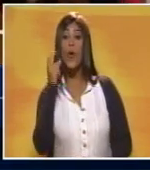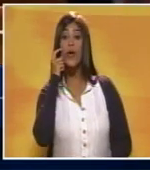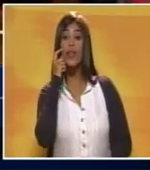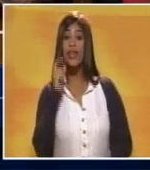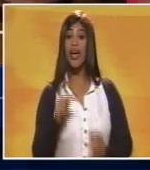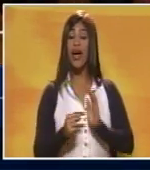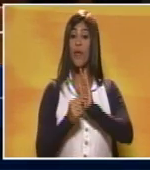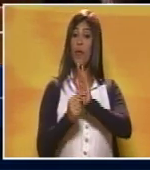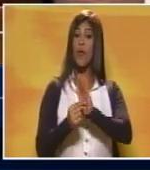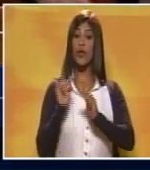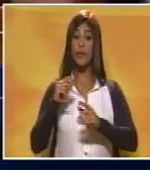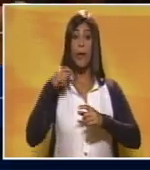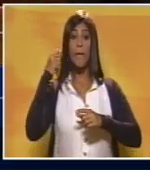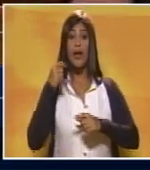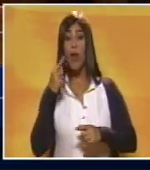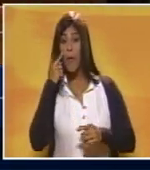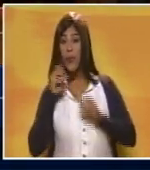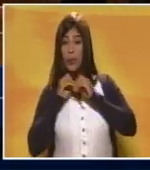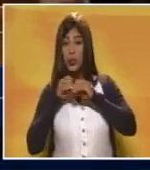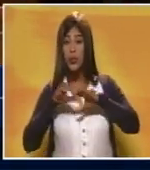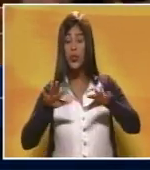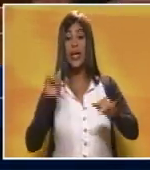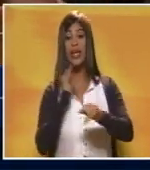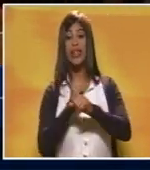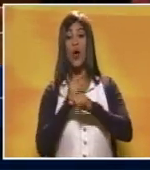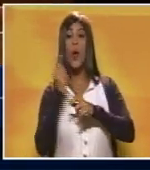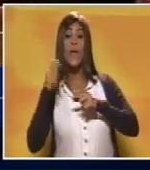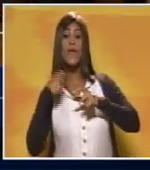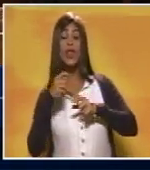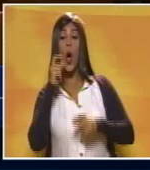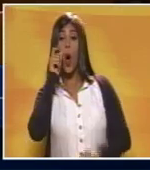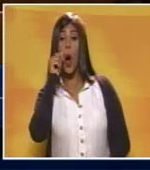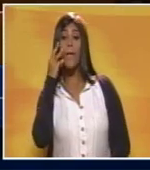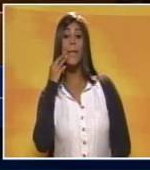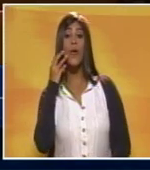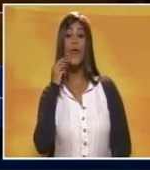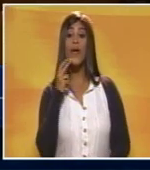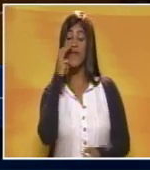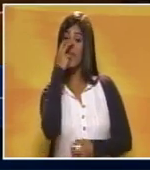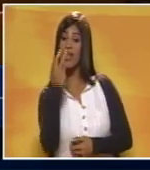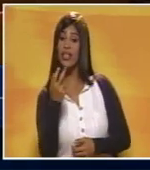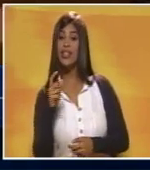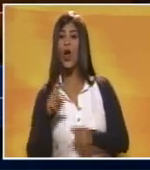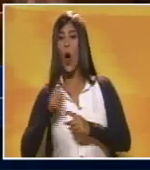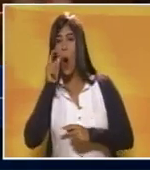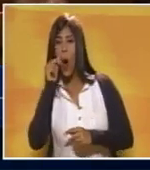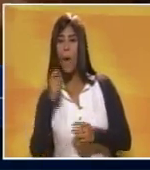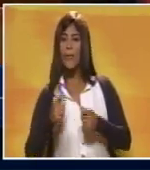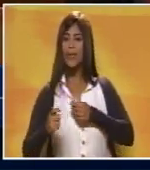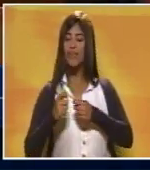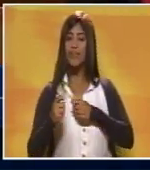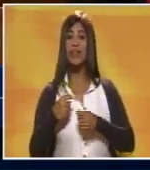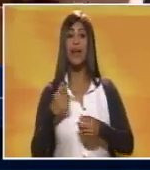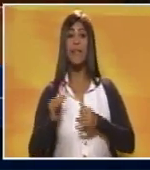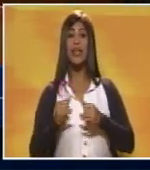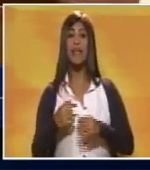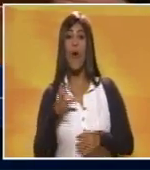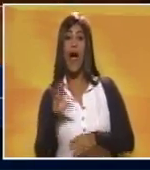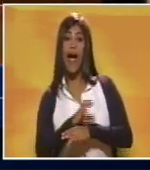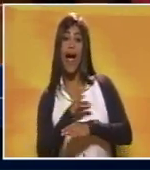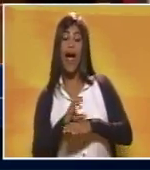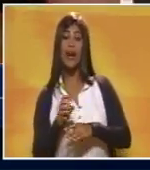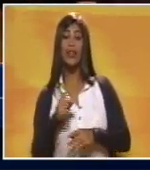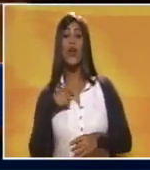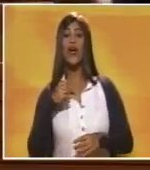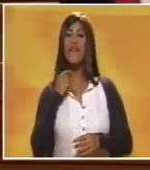esta cinta, se ha hecho viral en las redes sociales un video de Will visitando el programa de Jimmy Fallon, en el que interpretó la canción